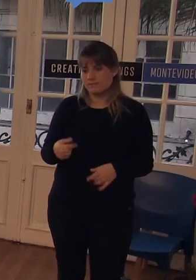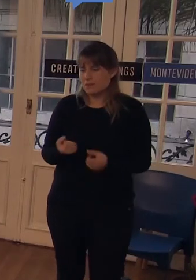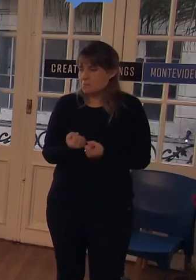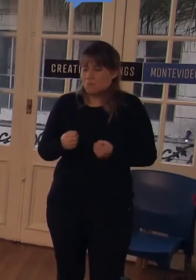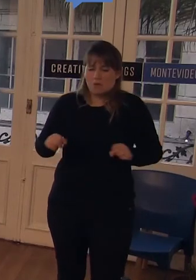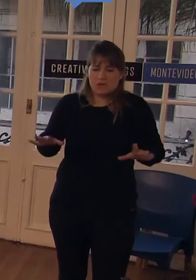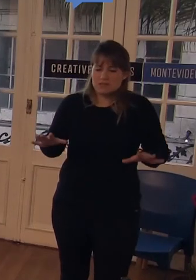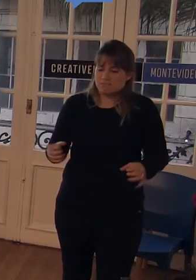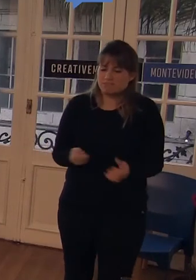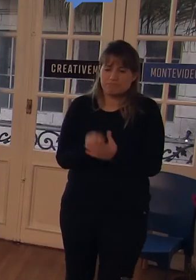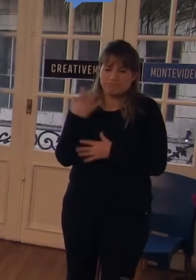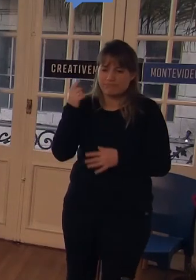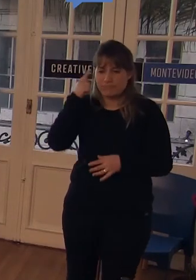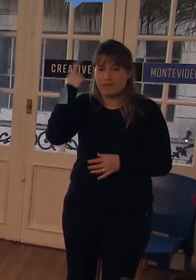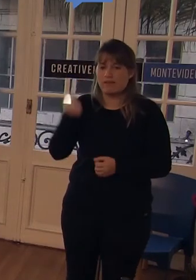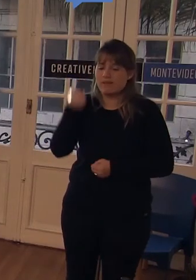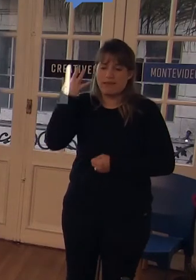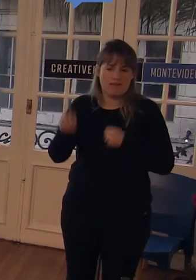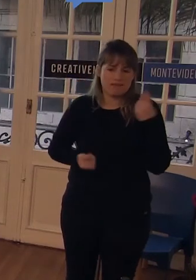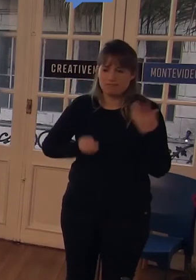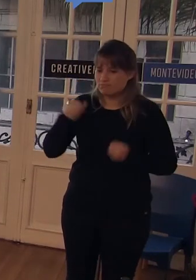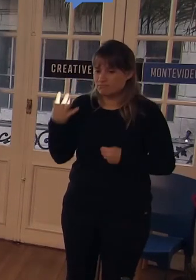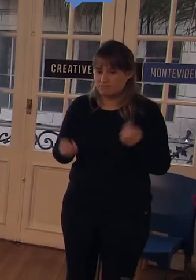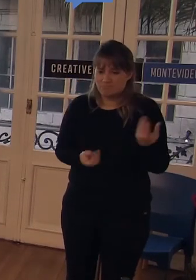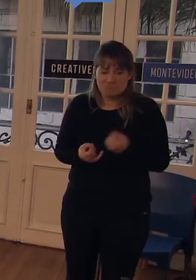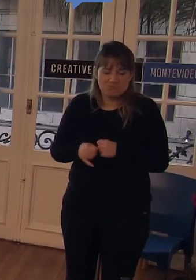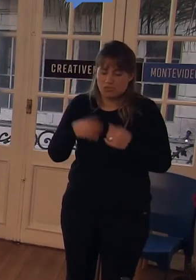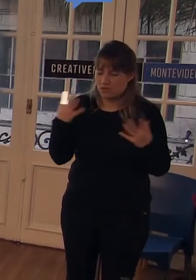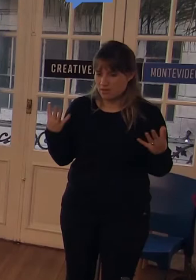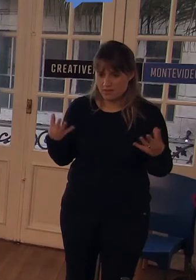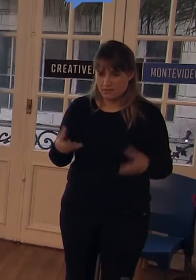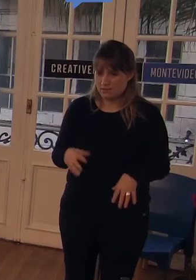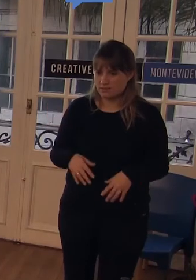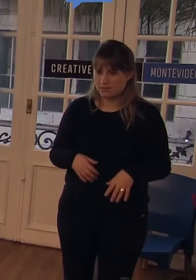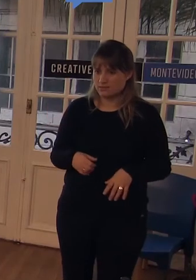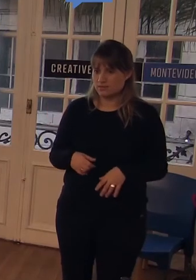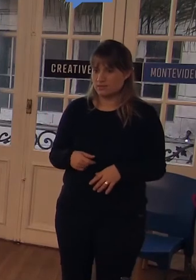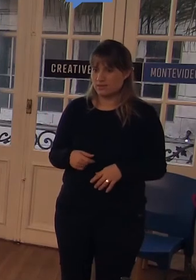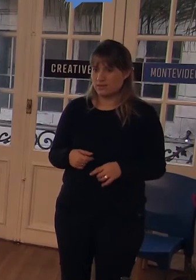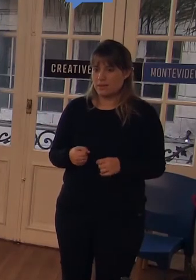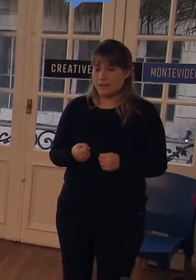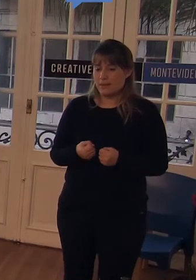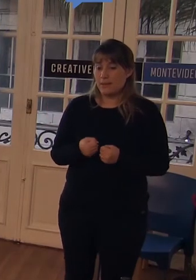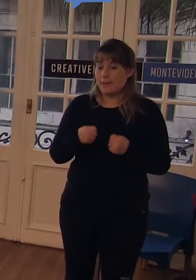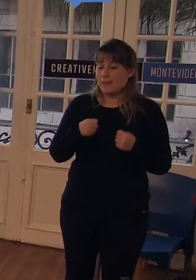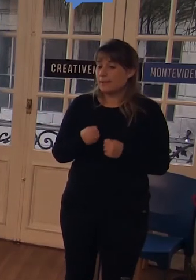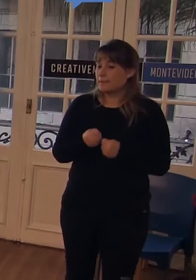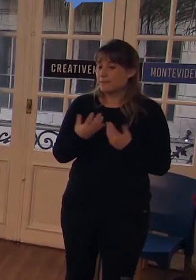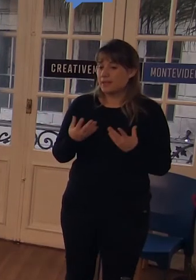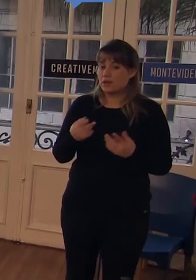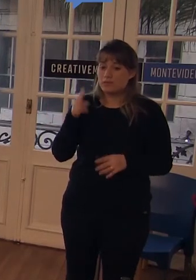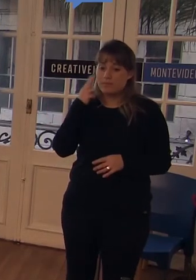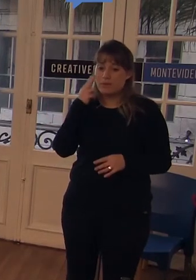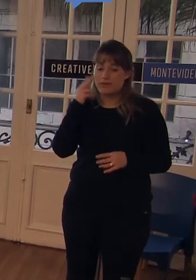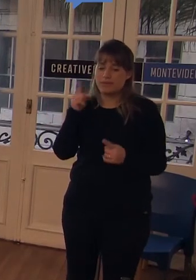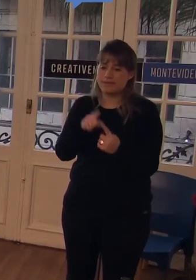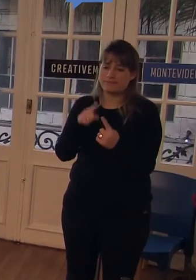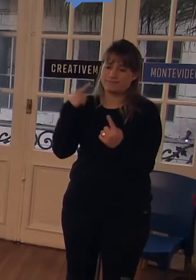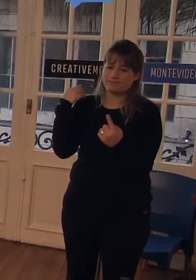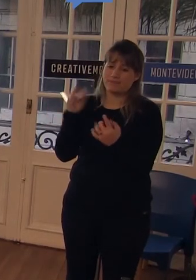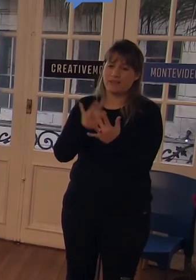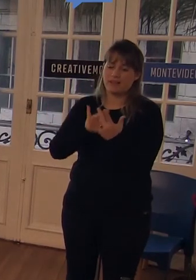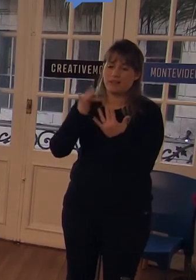qué, sí, era un poco ineficiente a la hora de entregar proyectos. Pero bueno,